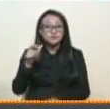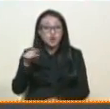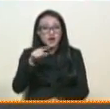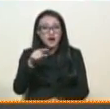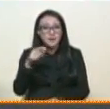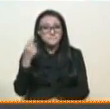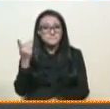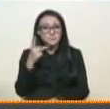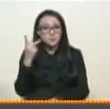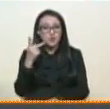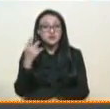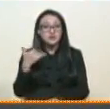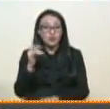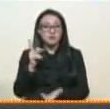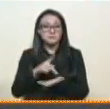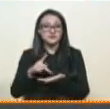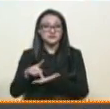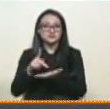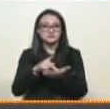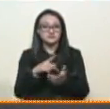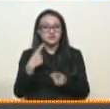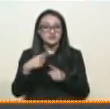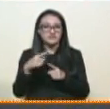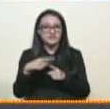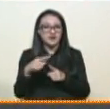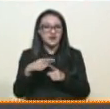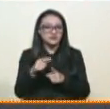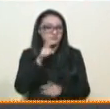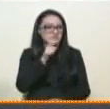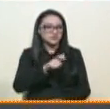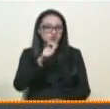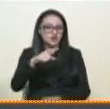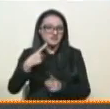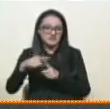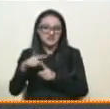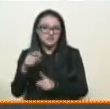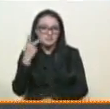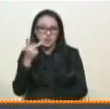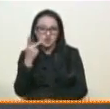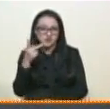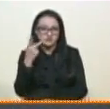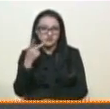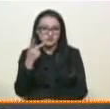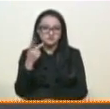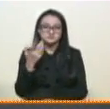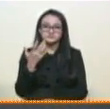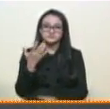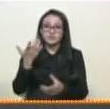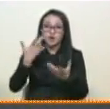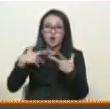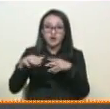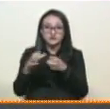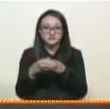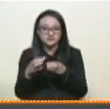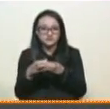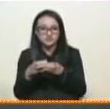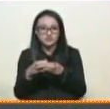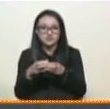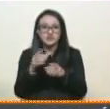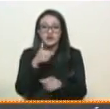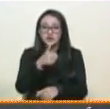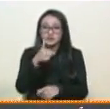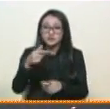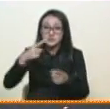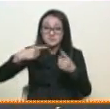una participación. Los distintos actores políticos, cuando se va, por ejemplo, a producir las máquinas de votación, cada una